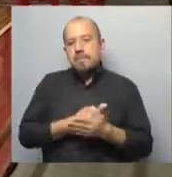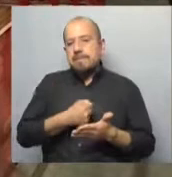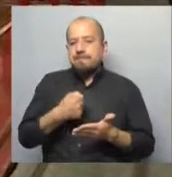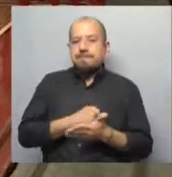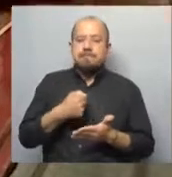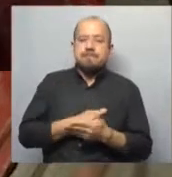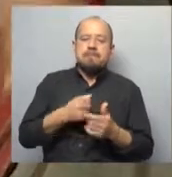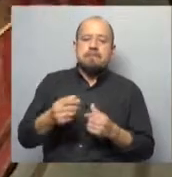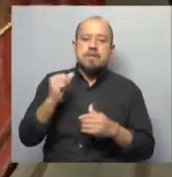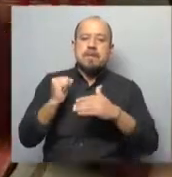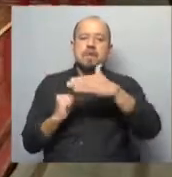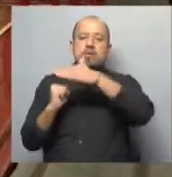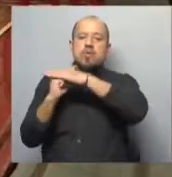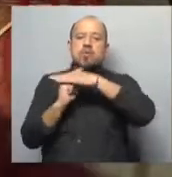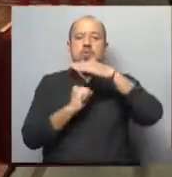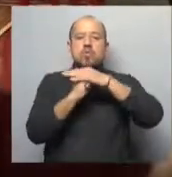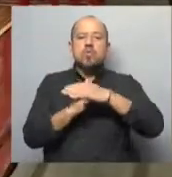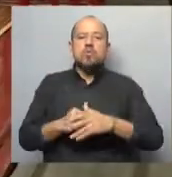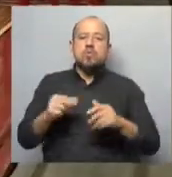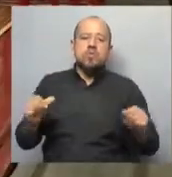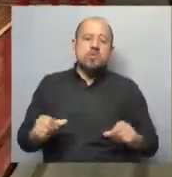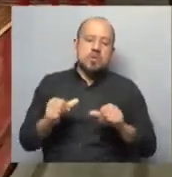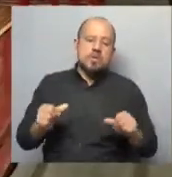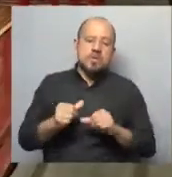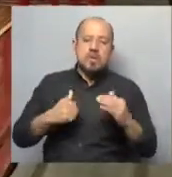gimnasio, las columnas de este gimnasio, los pozos que tuvieron que hacer.